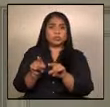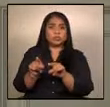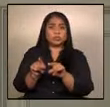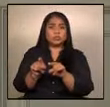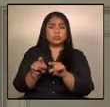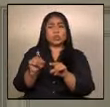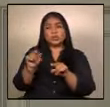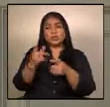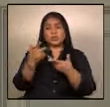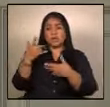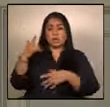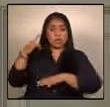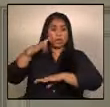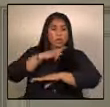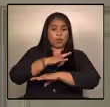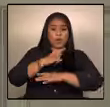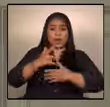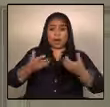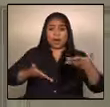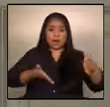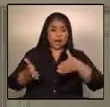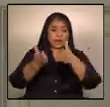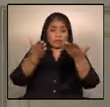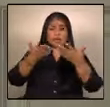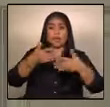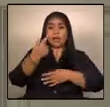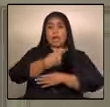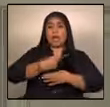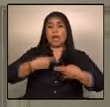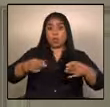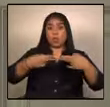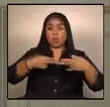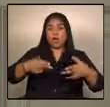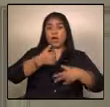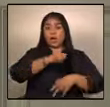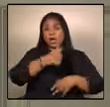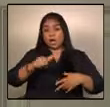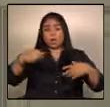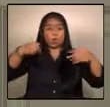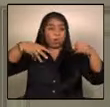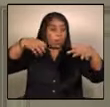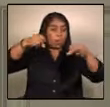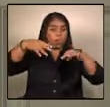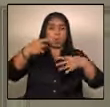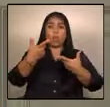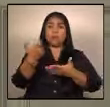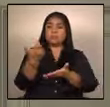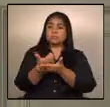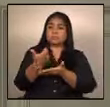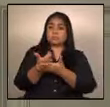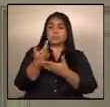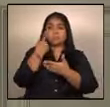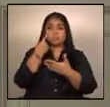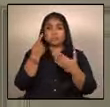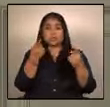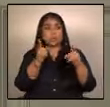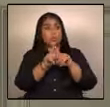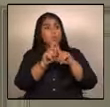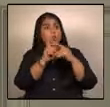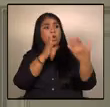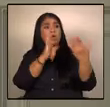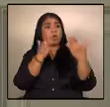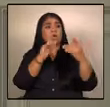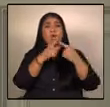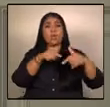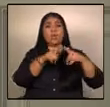competitiva? Los aeropuertos, carreteras, aduanas, agua, electricidad, ¿es a precios, a costos comparables a los que tengo en los lugares